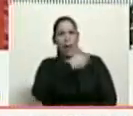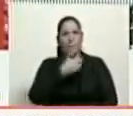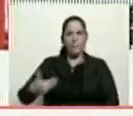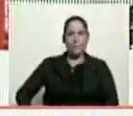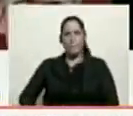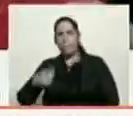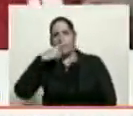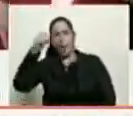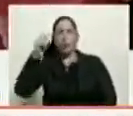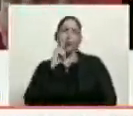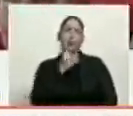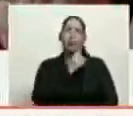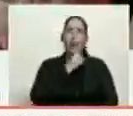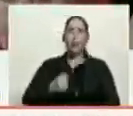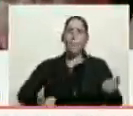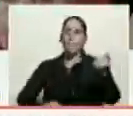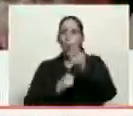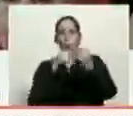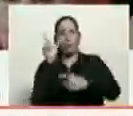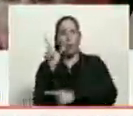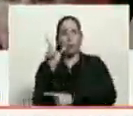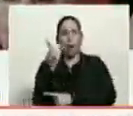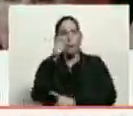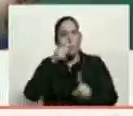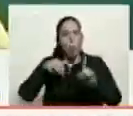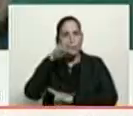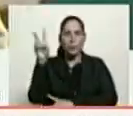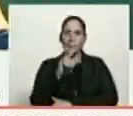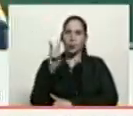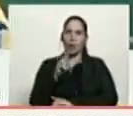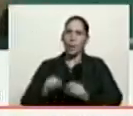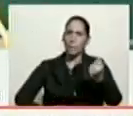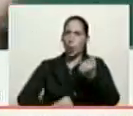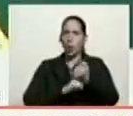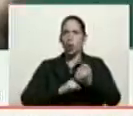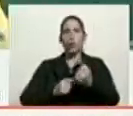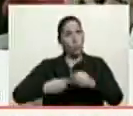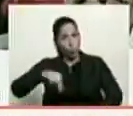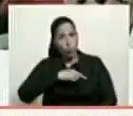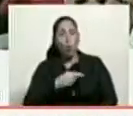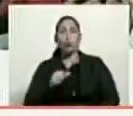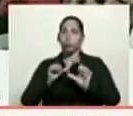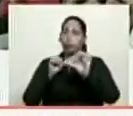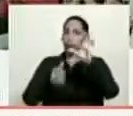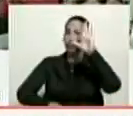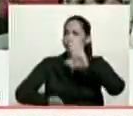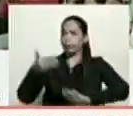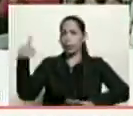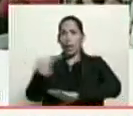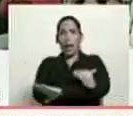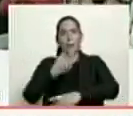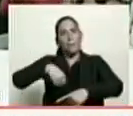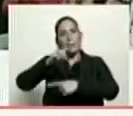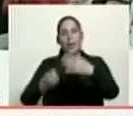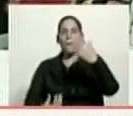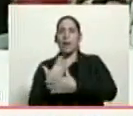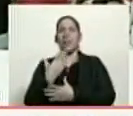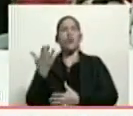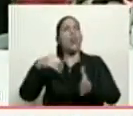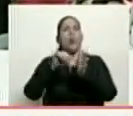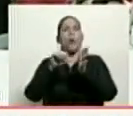Socialista Unido de Venezuela, lo apoya el pueblo de Venezuela, y nosotros seguiremos en la calle. primero de mayo, ¿para dónde nos